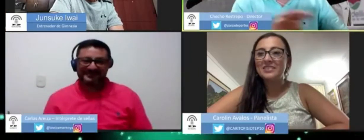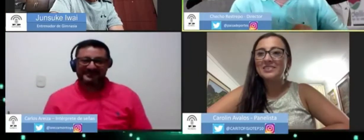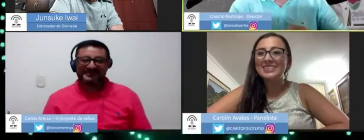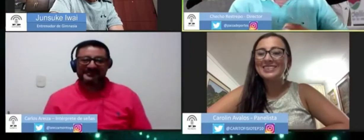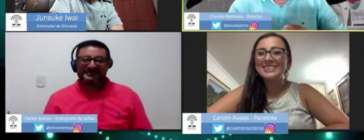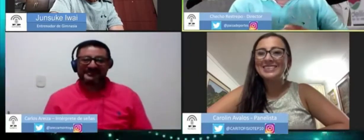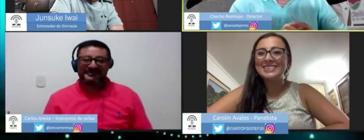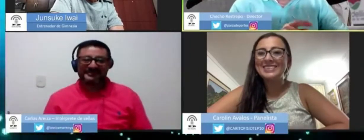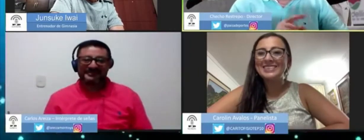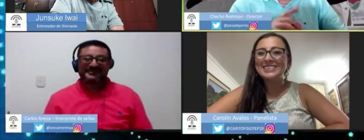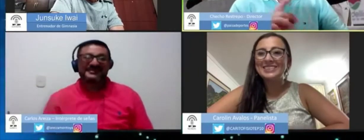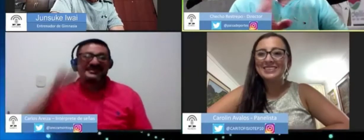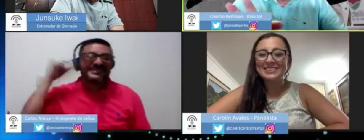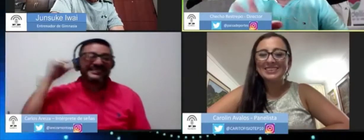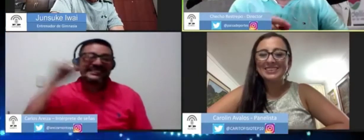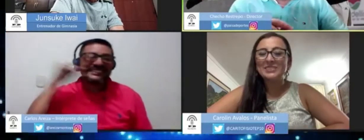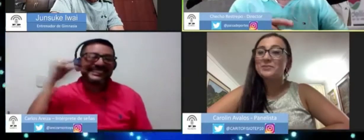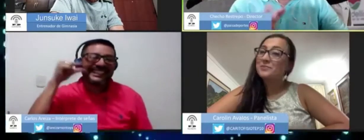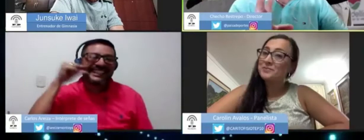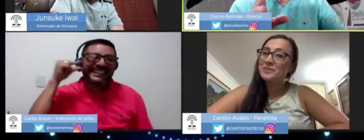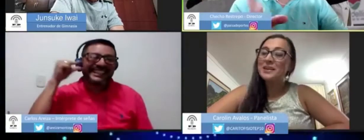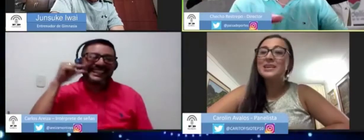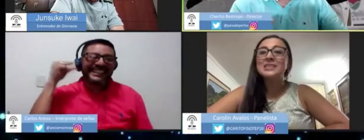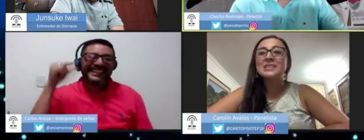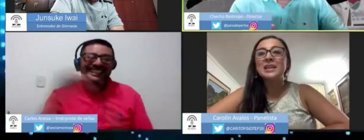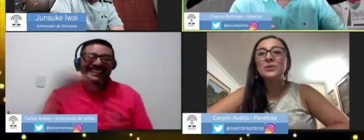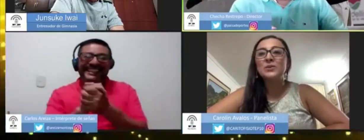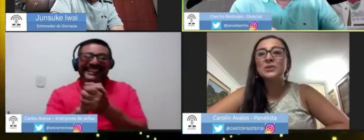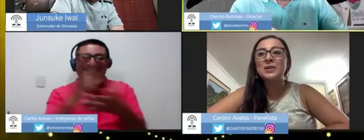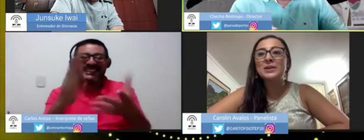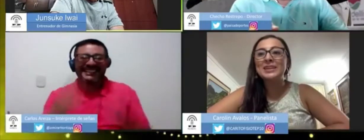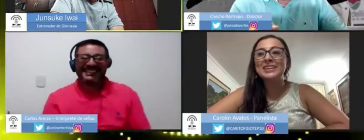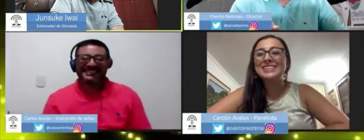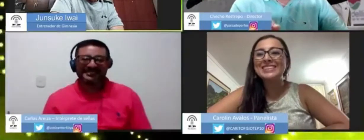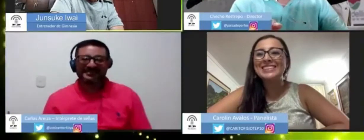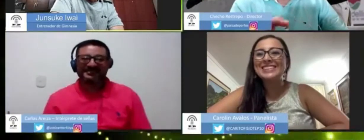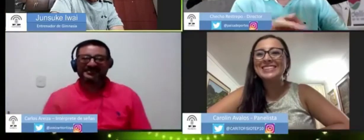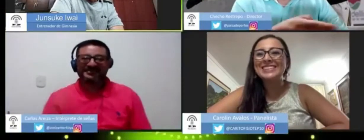Bayona, que no falta. El saludo para ella, Estela Isaza. Saludos a María.